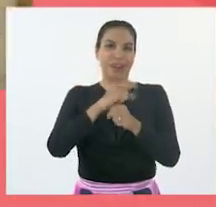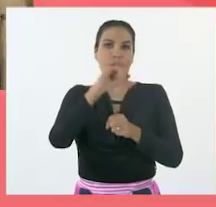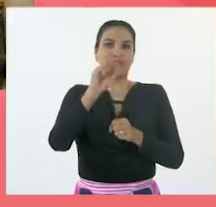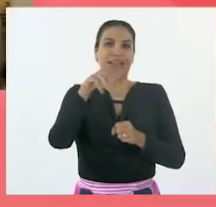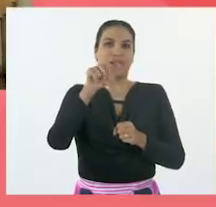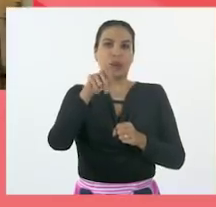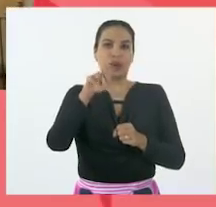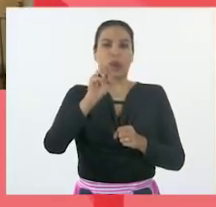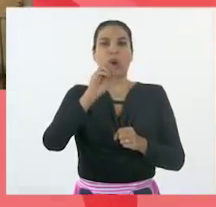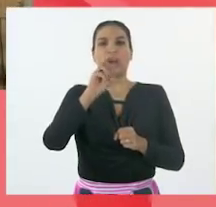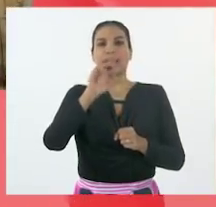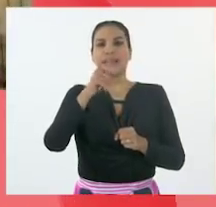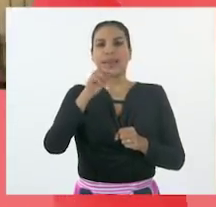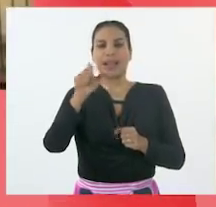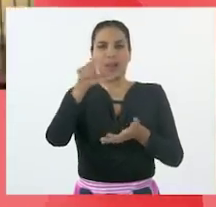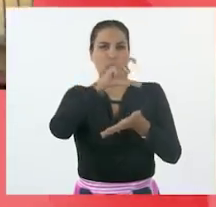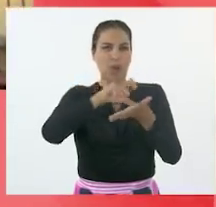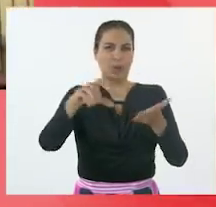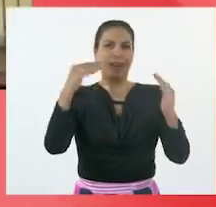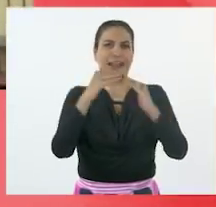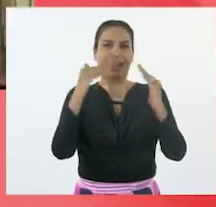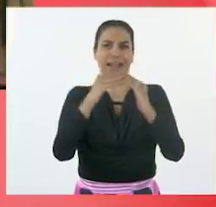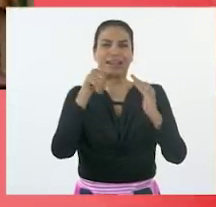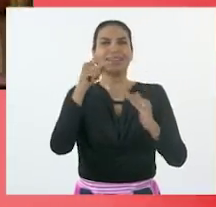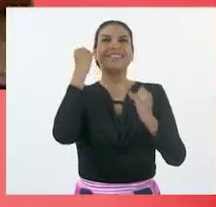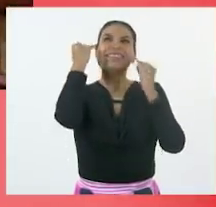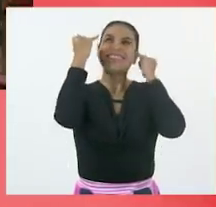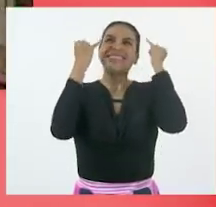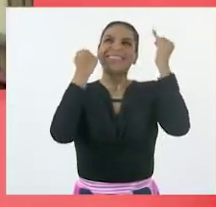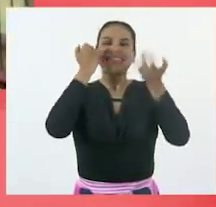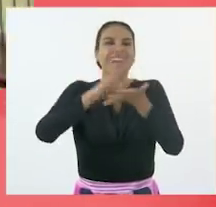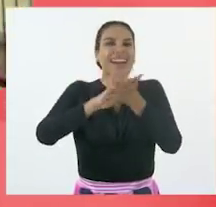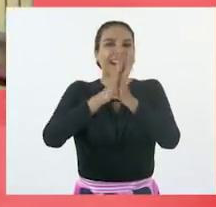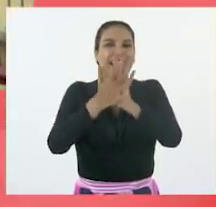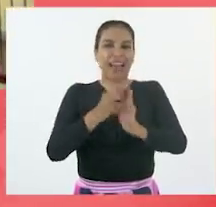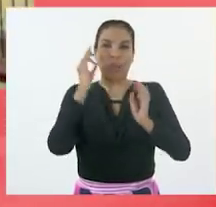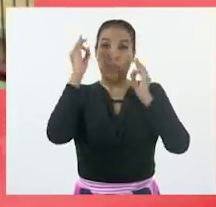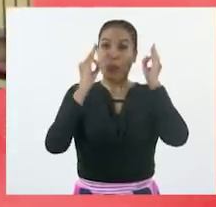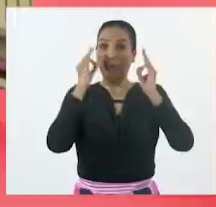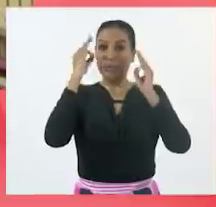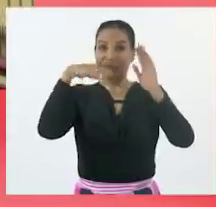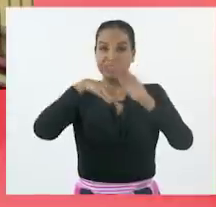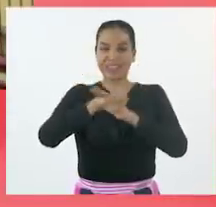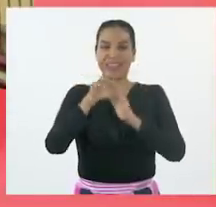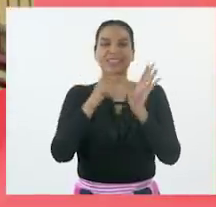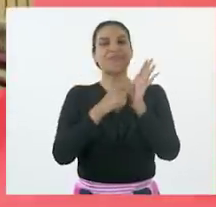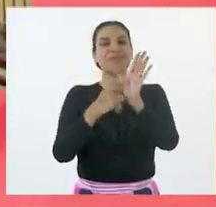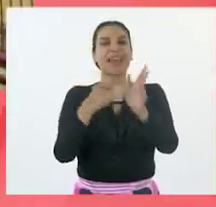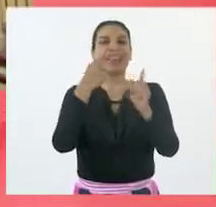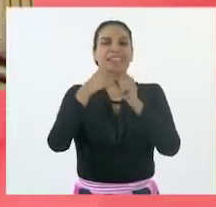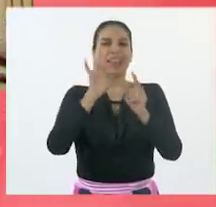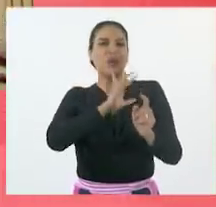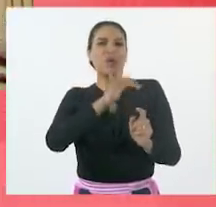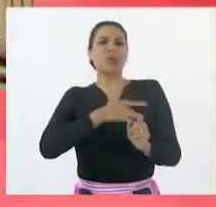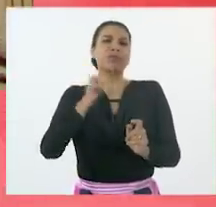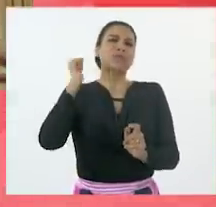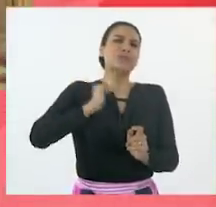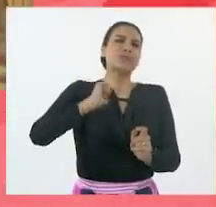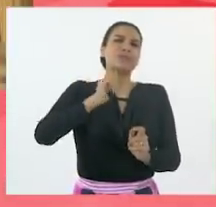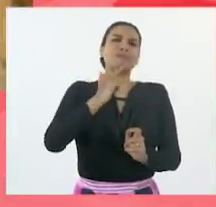José Antonio Origel compró esta casona con la ilusión de convertirla en un museo para exhibir su colección de